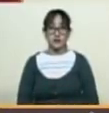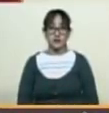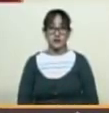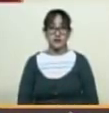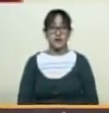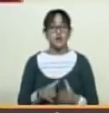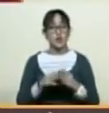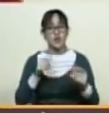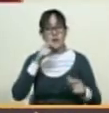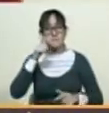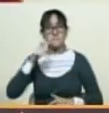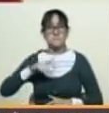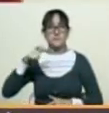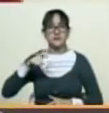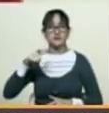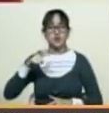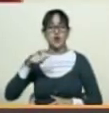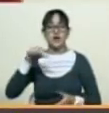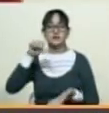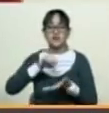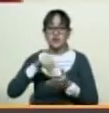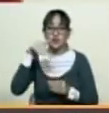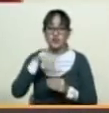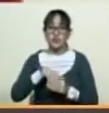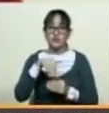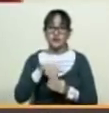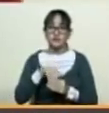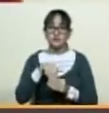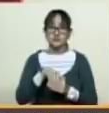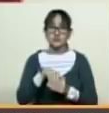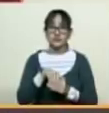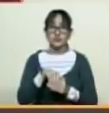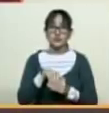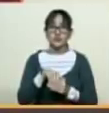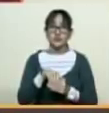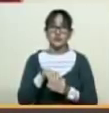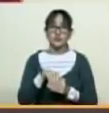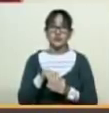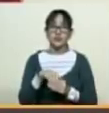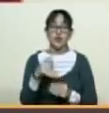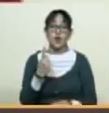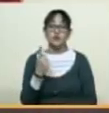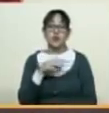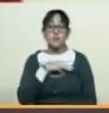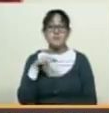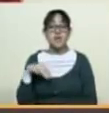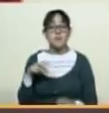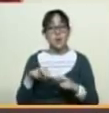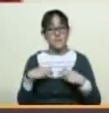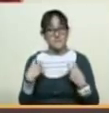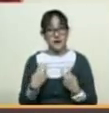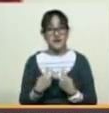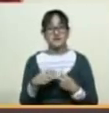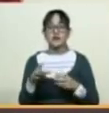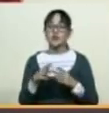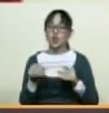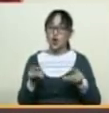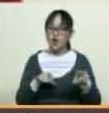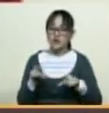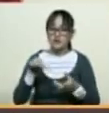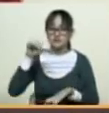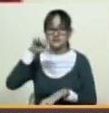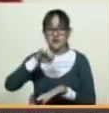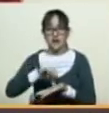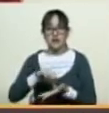todas las personas en el centro de votación, no solamente los miembros de mesa, sino los coordinadores de